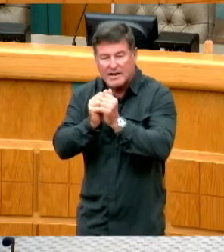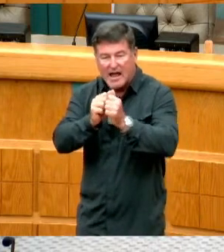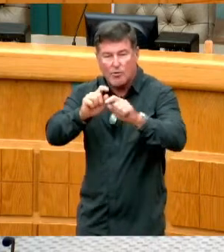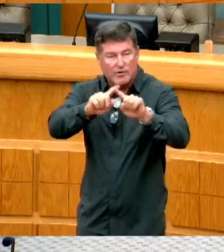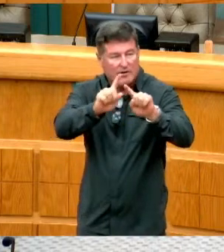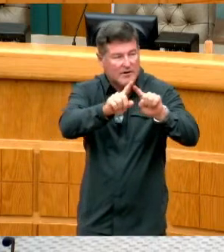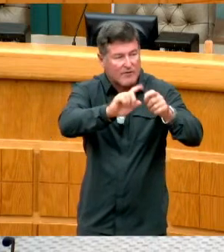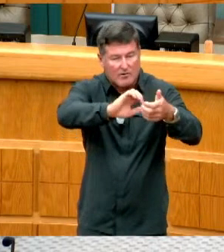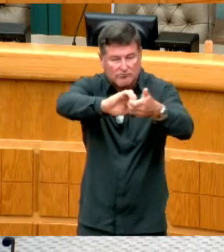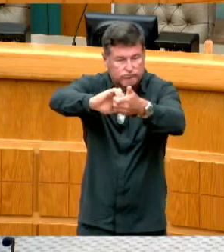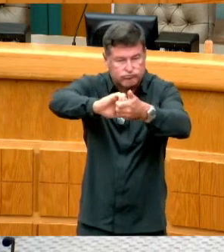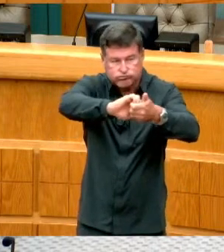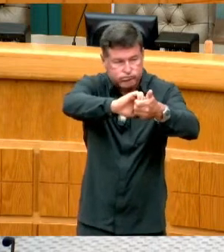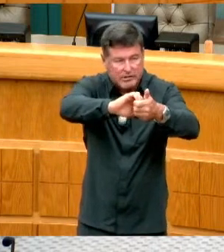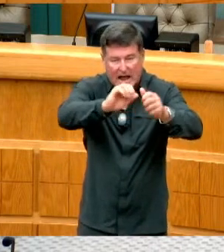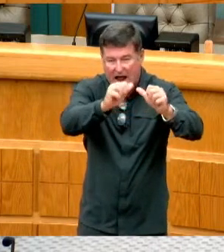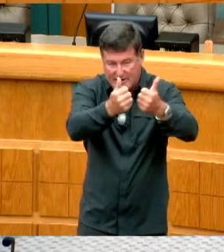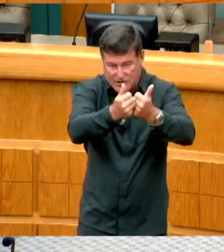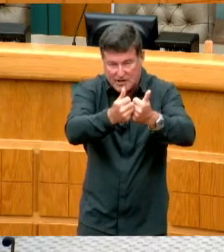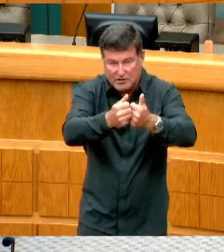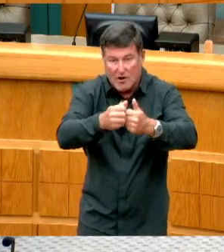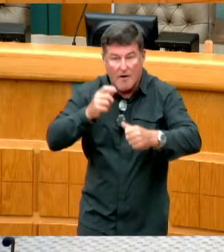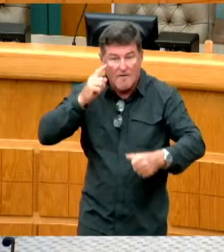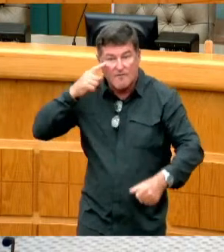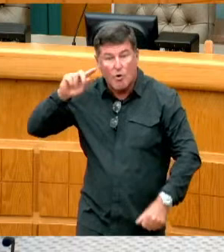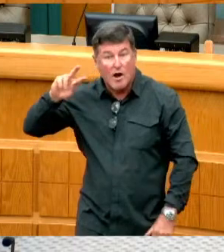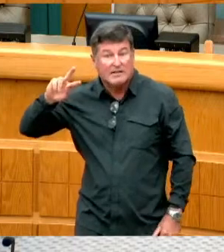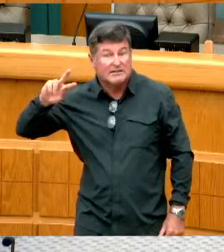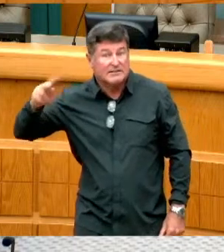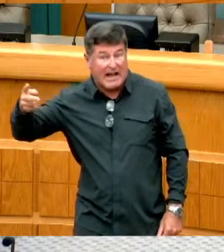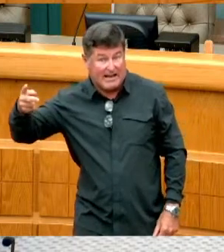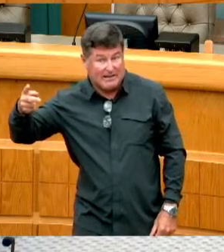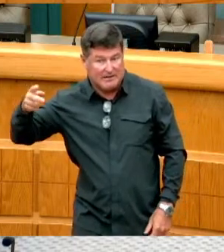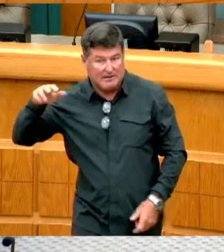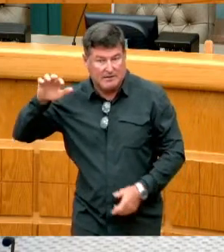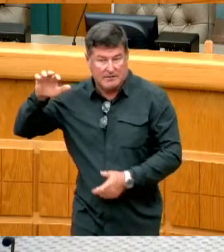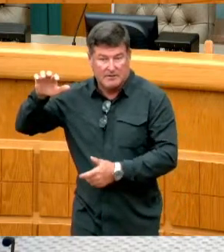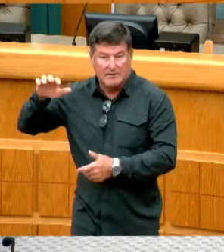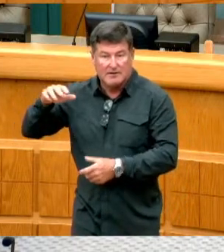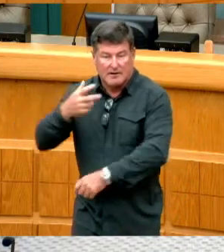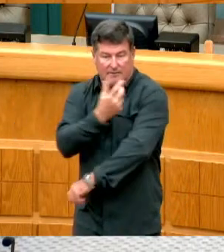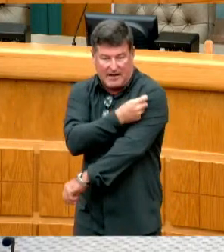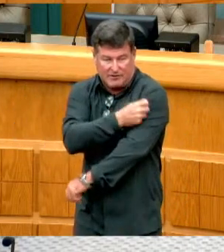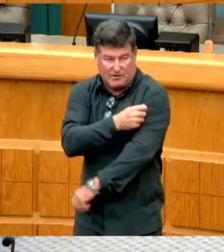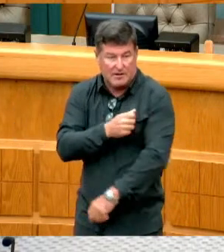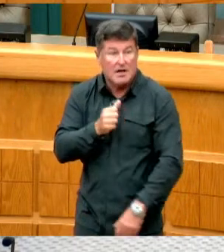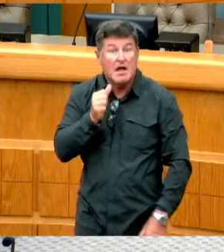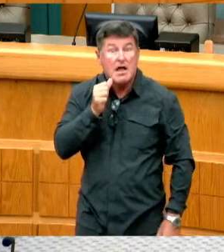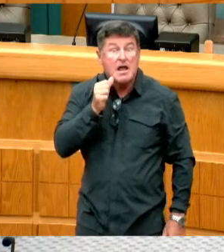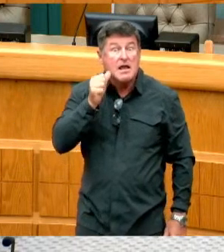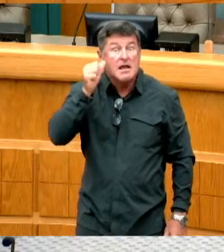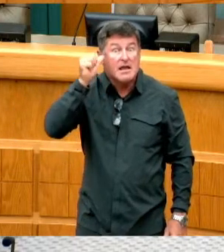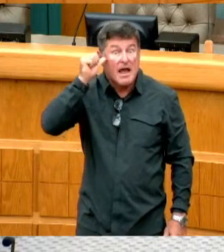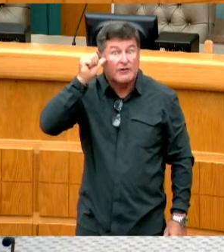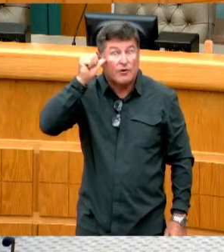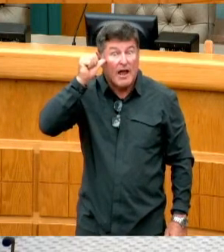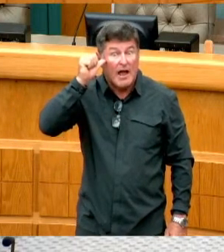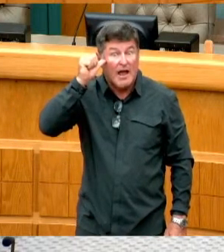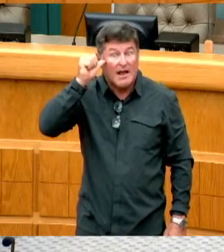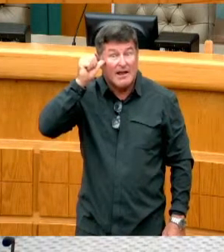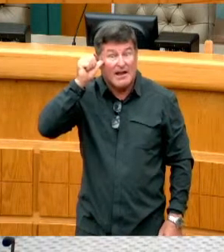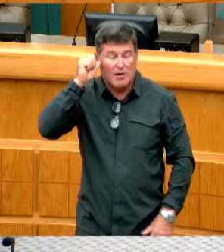vaccines. Yesterday, we set a record. Tomorrow, unfortunately, that means